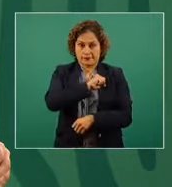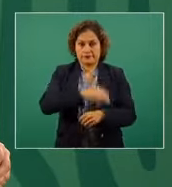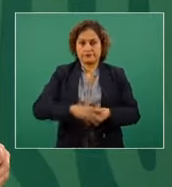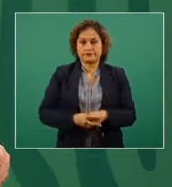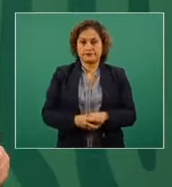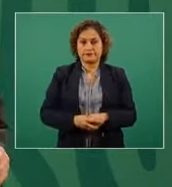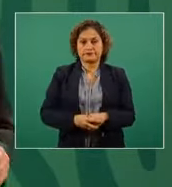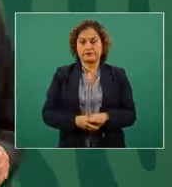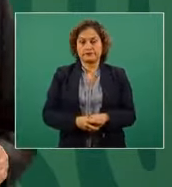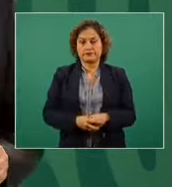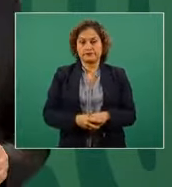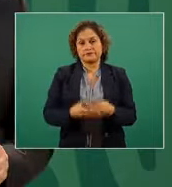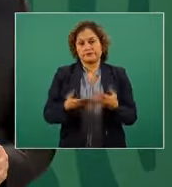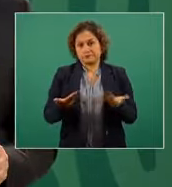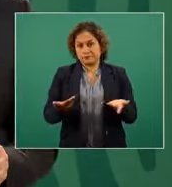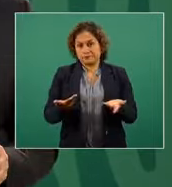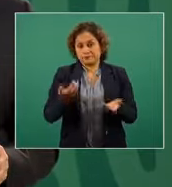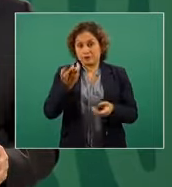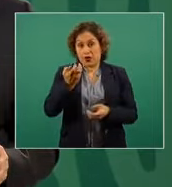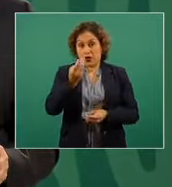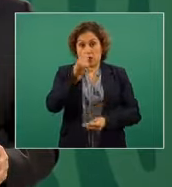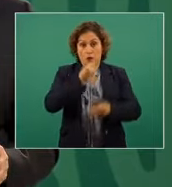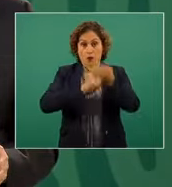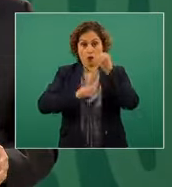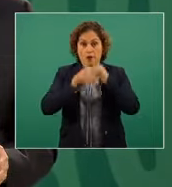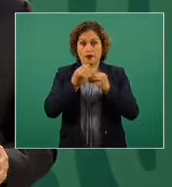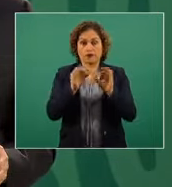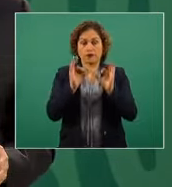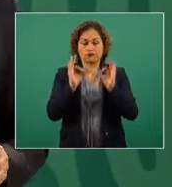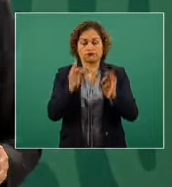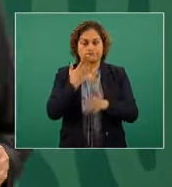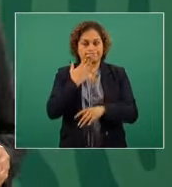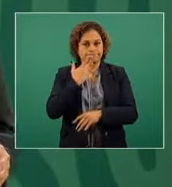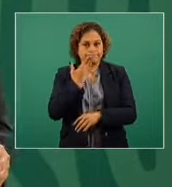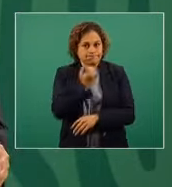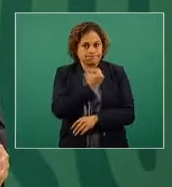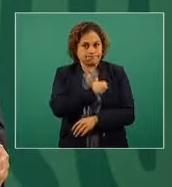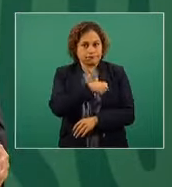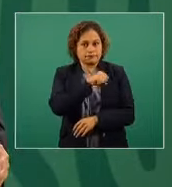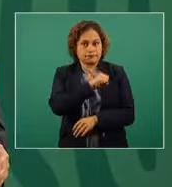La buena alimentación, que también